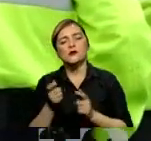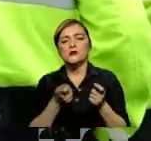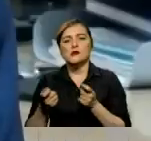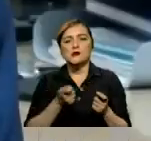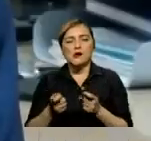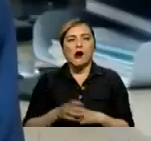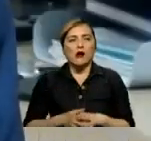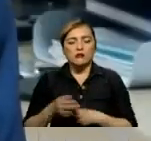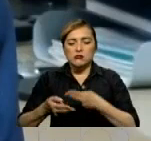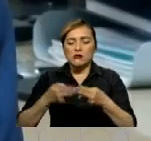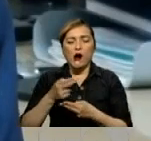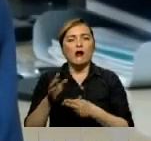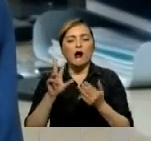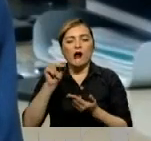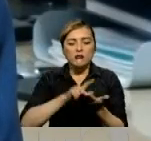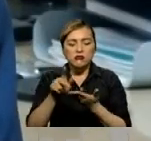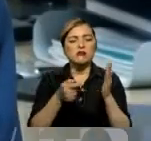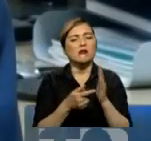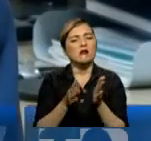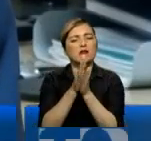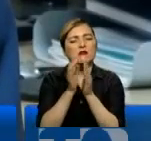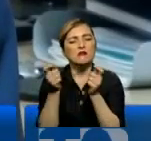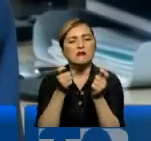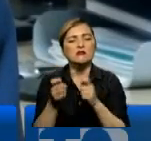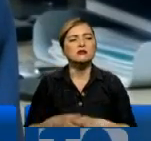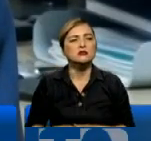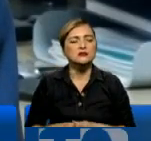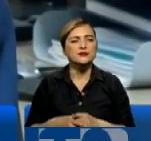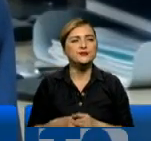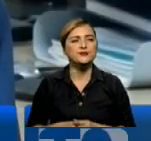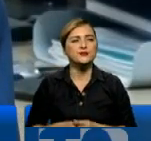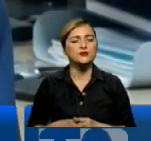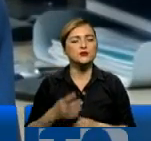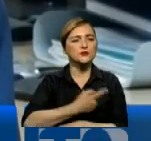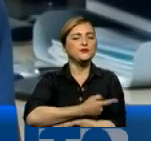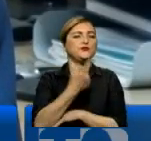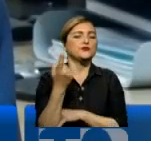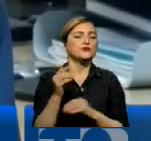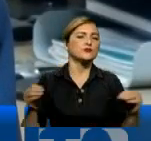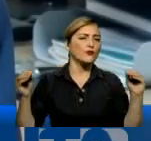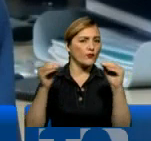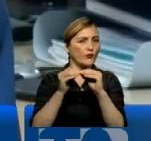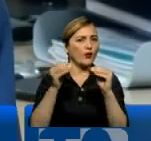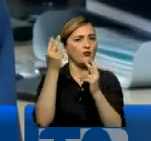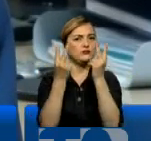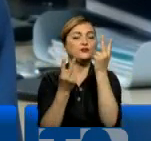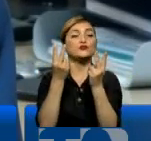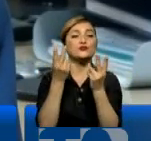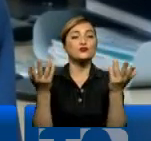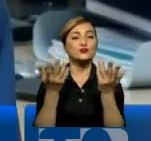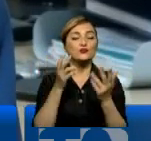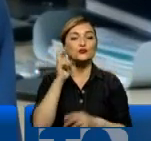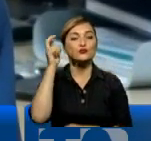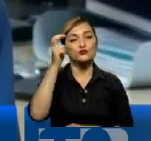contrabando. ¿Por qué os hago manifiesto este punto? Sabemos que en estos días se han incrementado las visitas